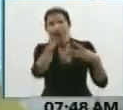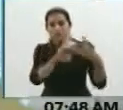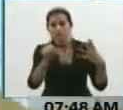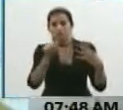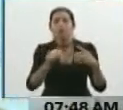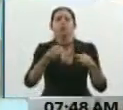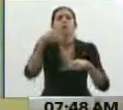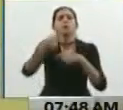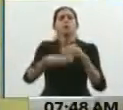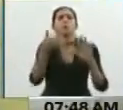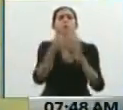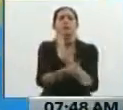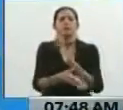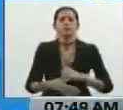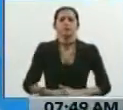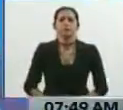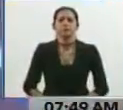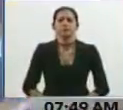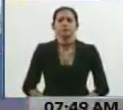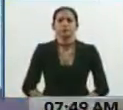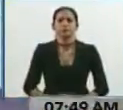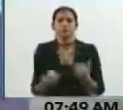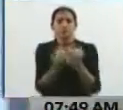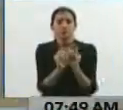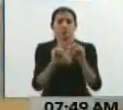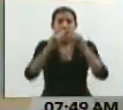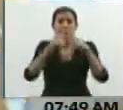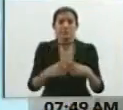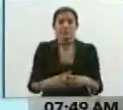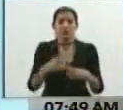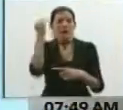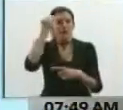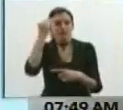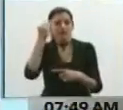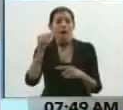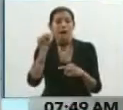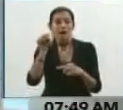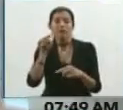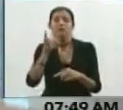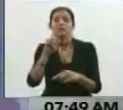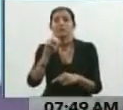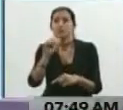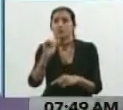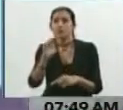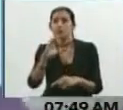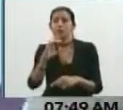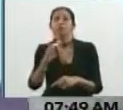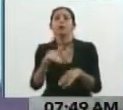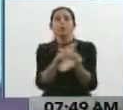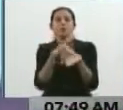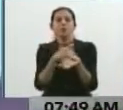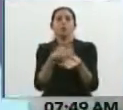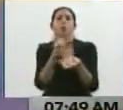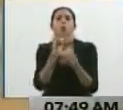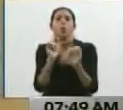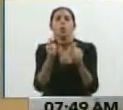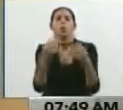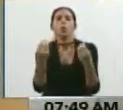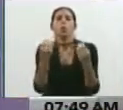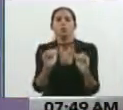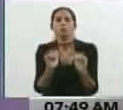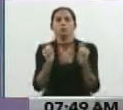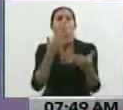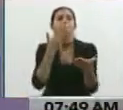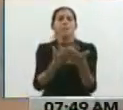después una vez haya concluido el censo cuál va a ser el análisis que va se va a hacer desde el inac y desde el ministerio por supuesto cómo va a iniciar es el tema de la